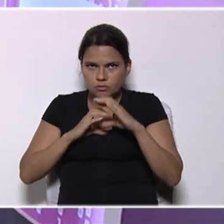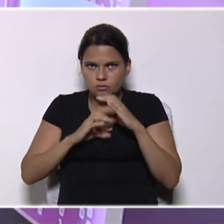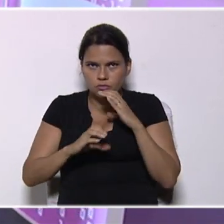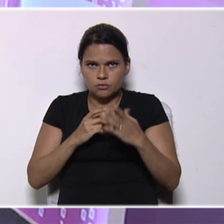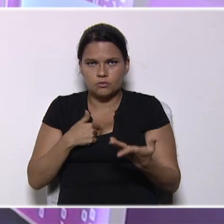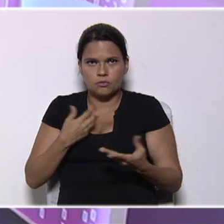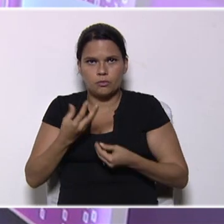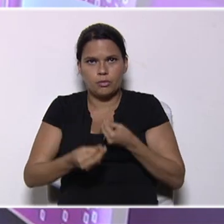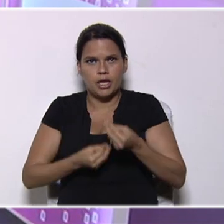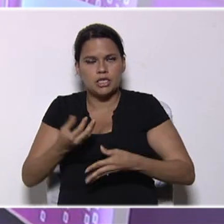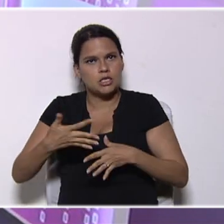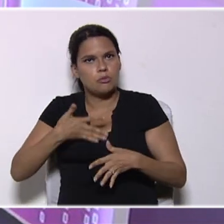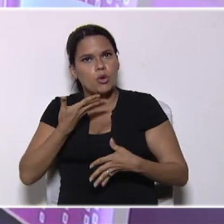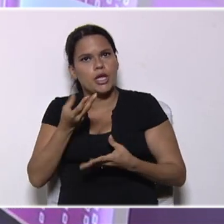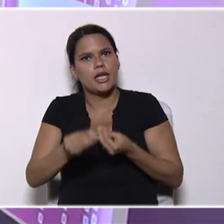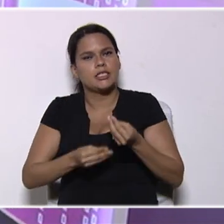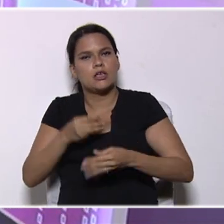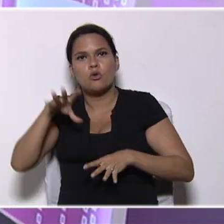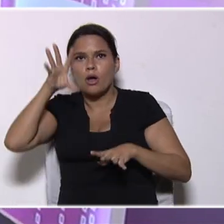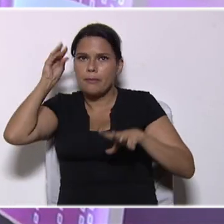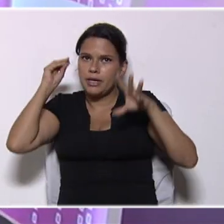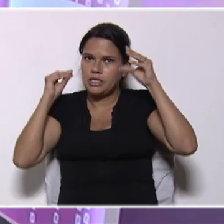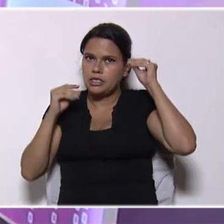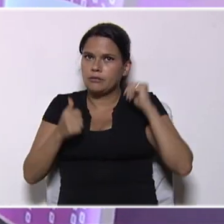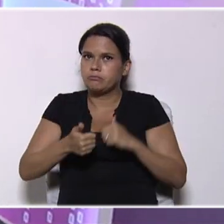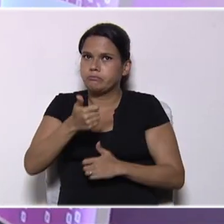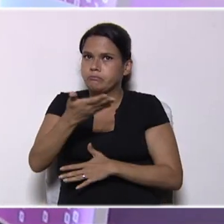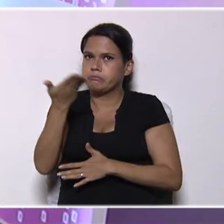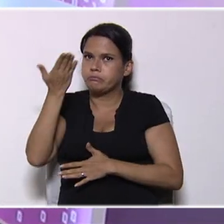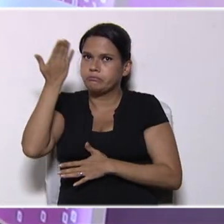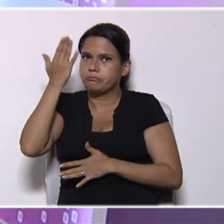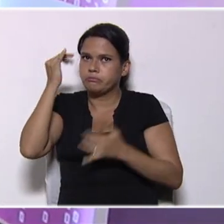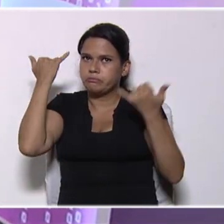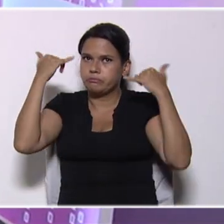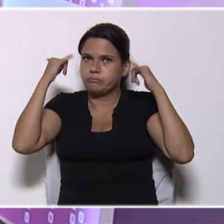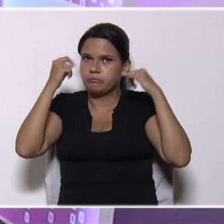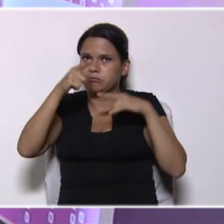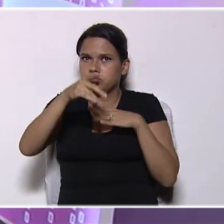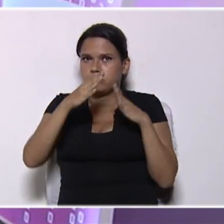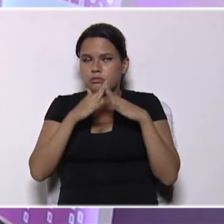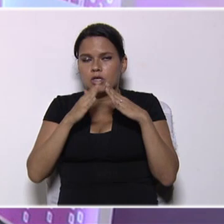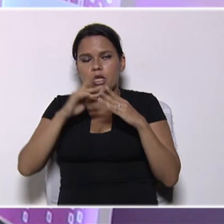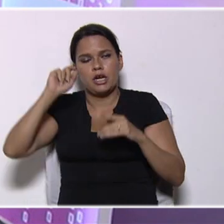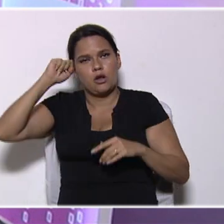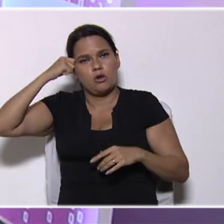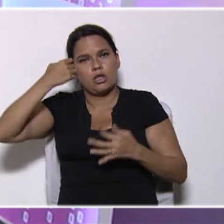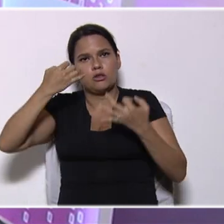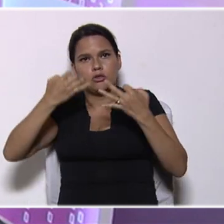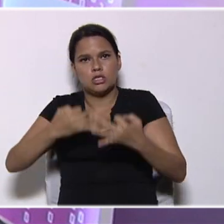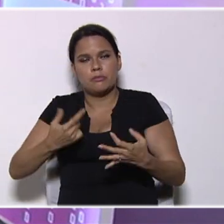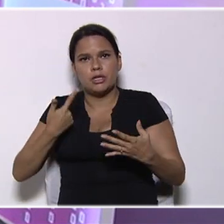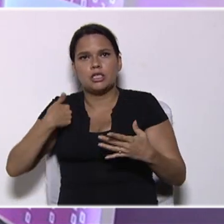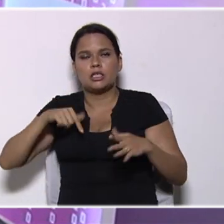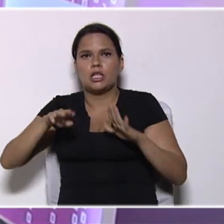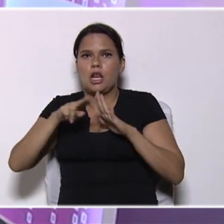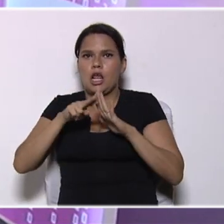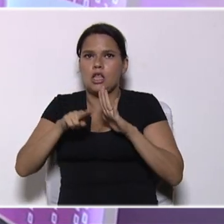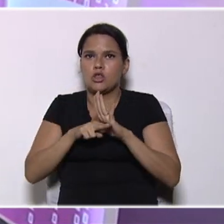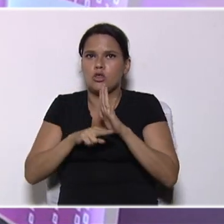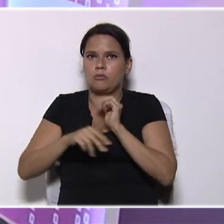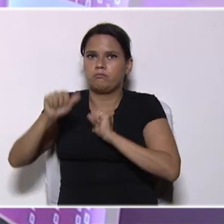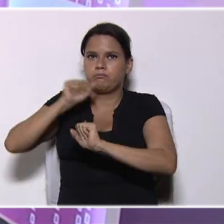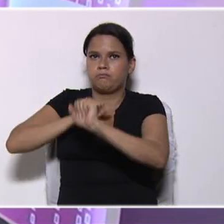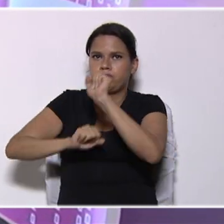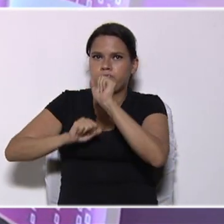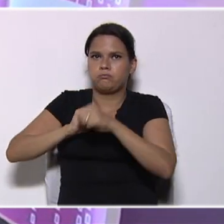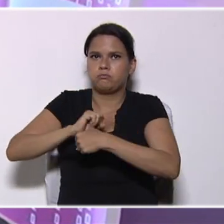comunicación para así lograr un aprendizaje más significativo y divertido en sus hogares, recordando siempre mantener las medidas de